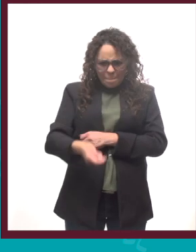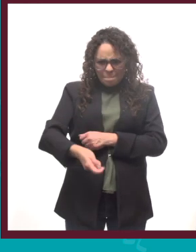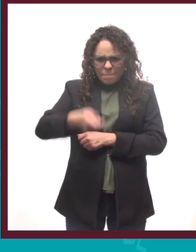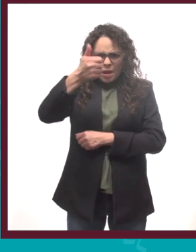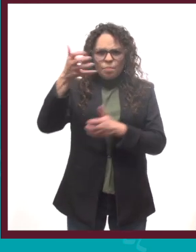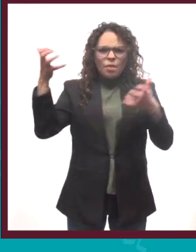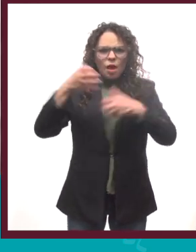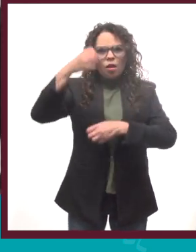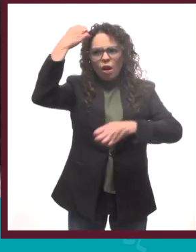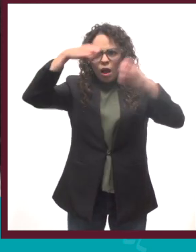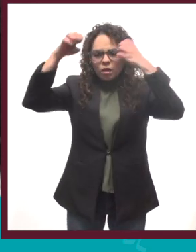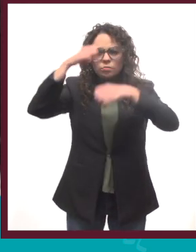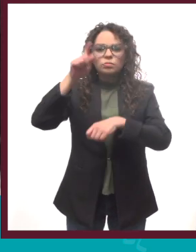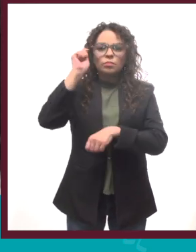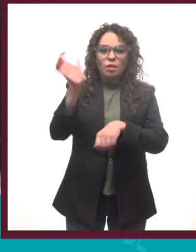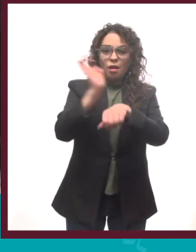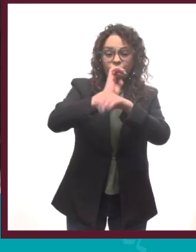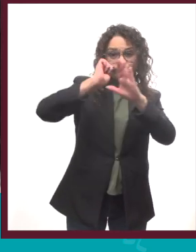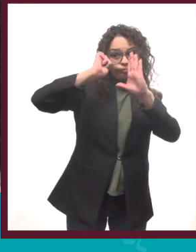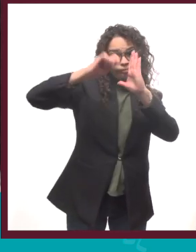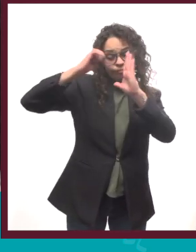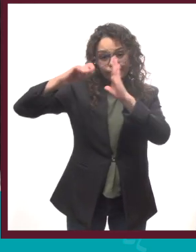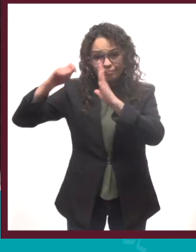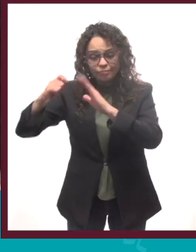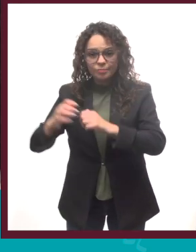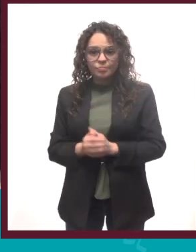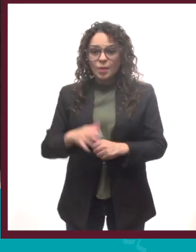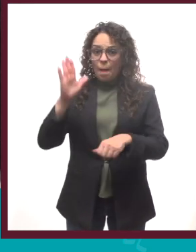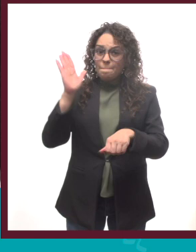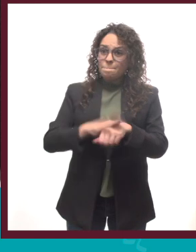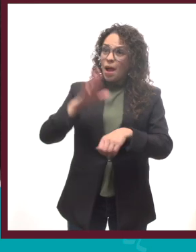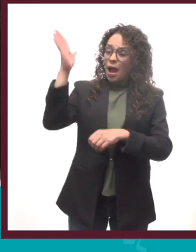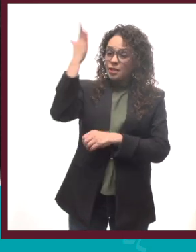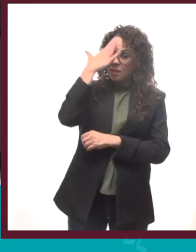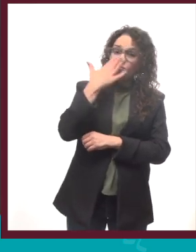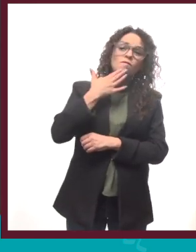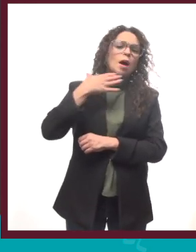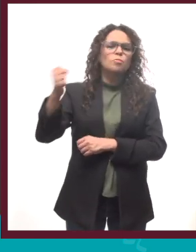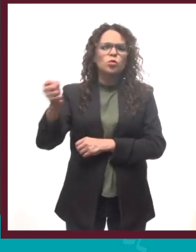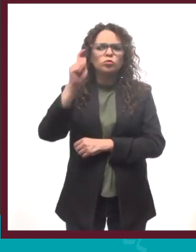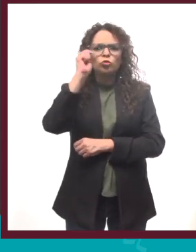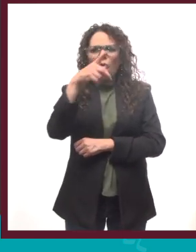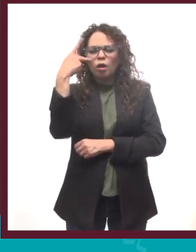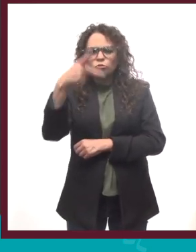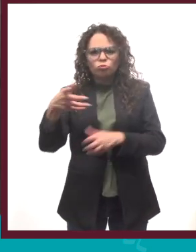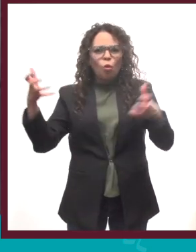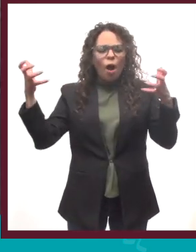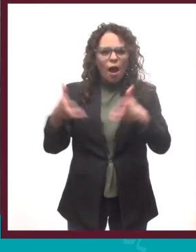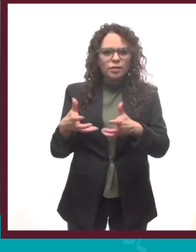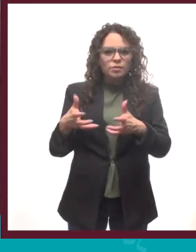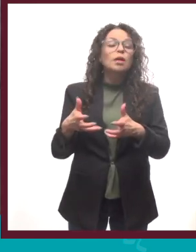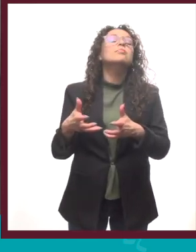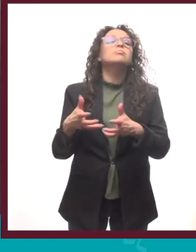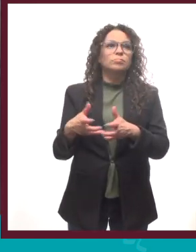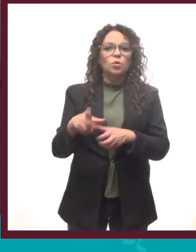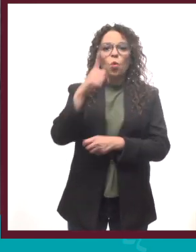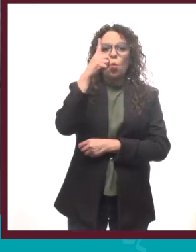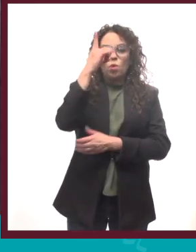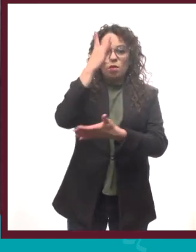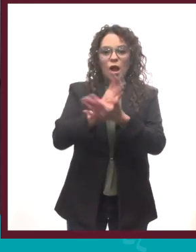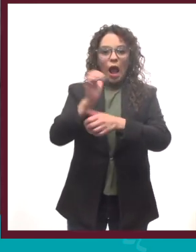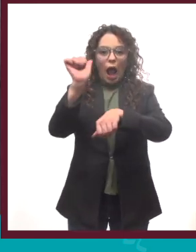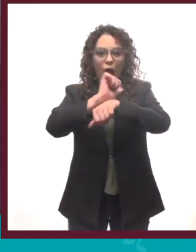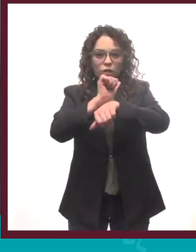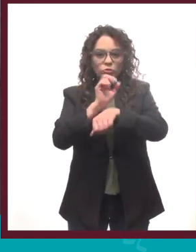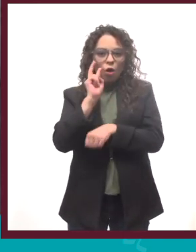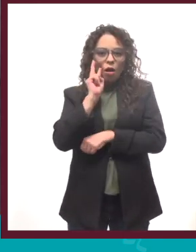la experimentación con la edición cinematográfica. Su experimento más famoso consistió en filmar un primer plano